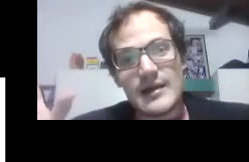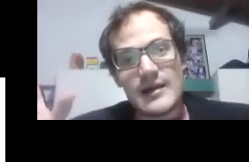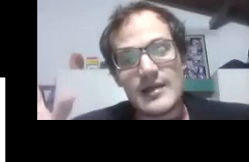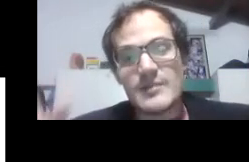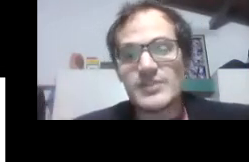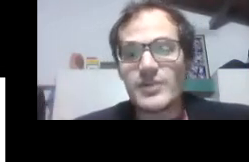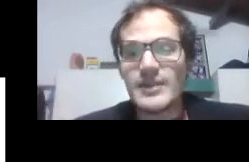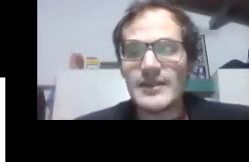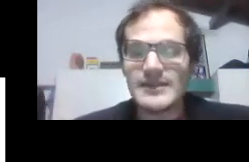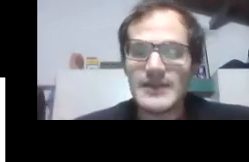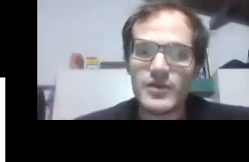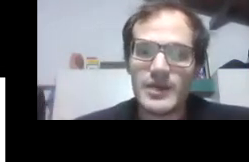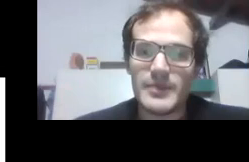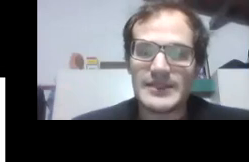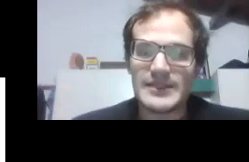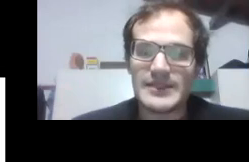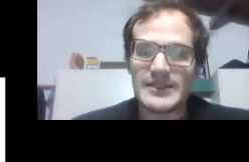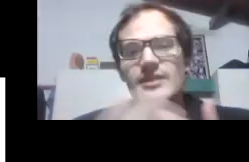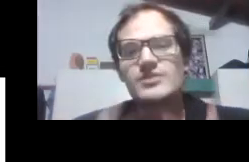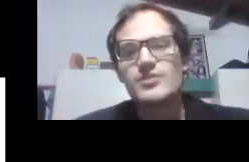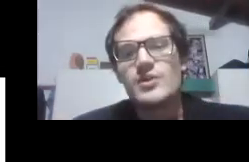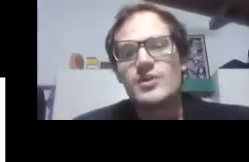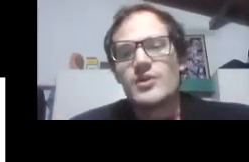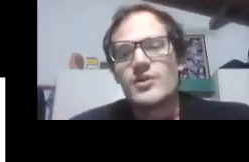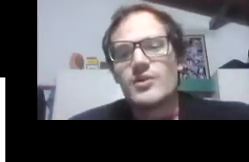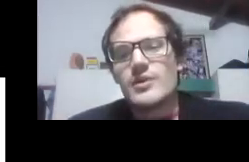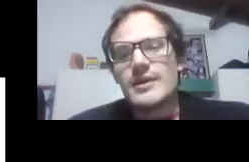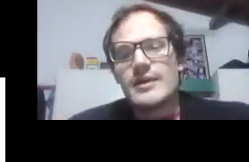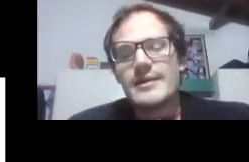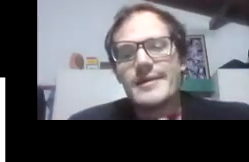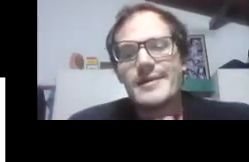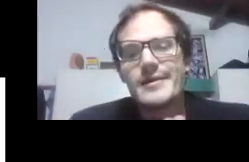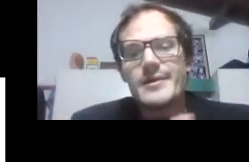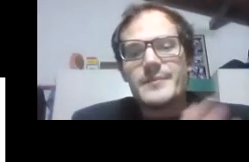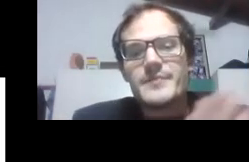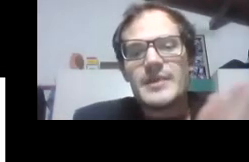Las invasiones inglesas al Río de la Plata se dan en el contexto